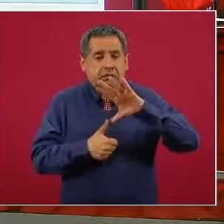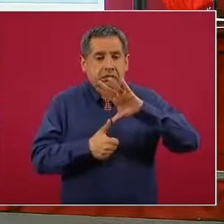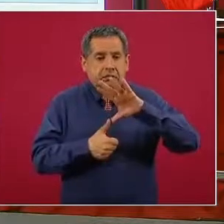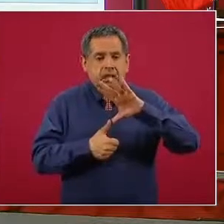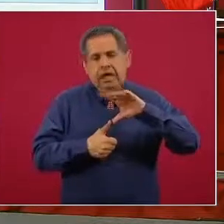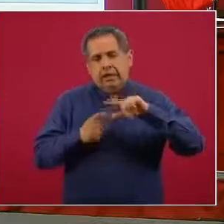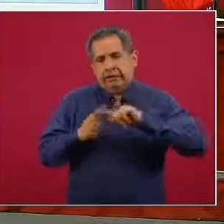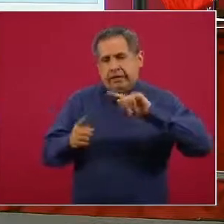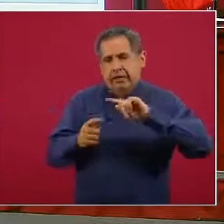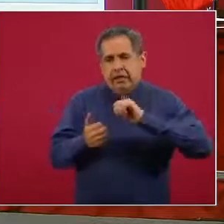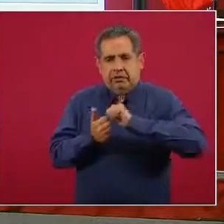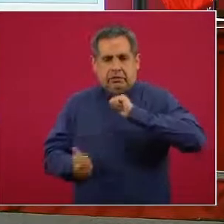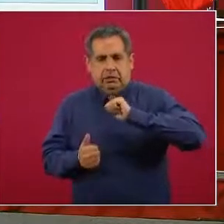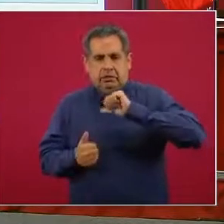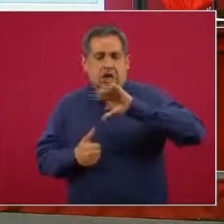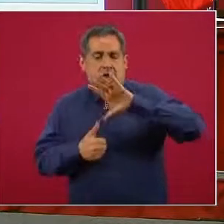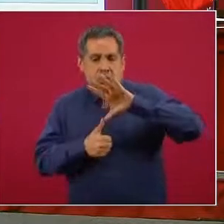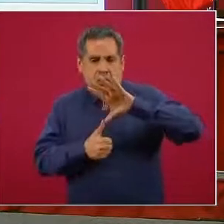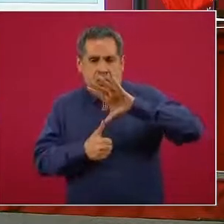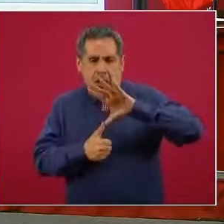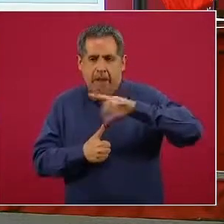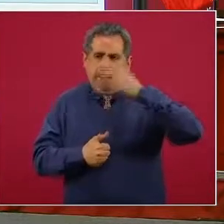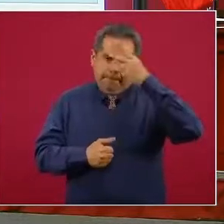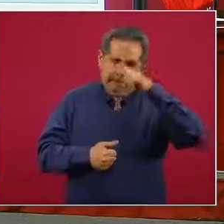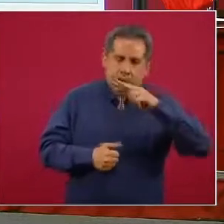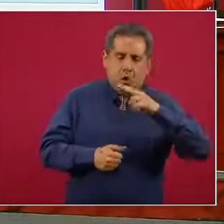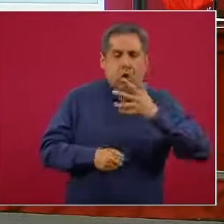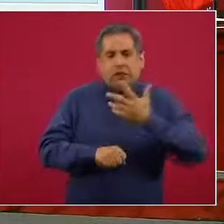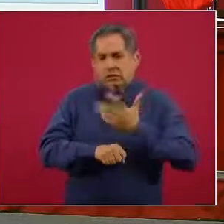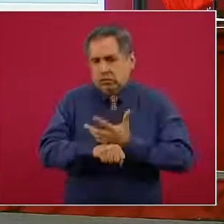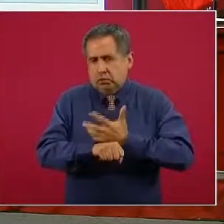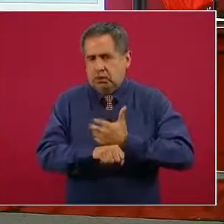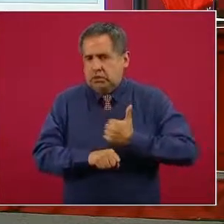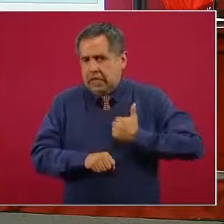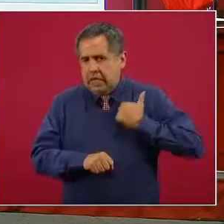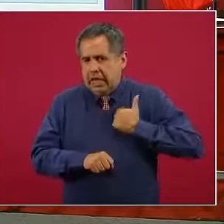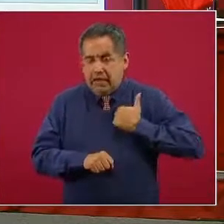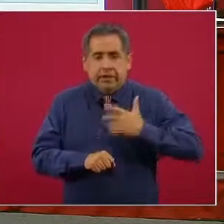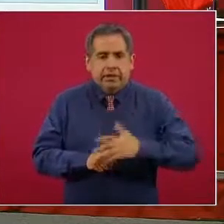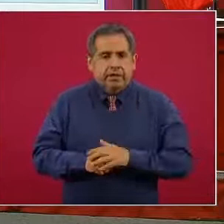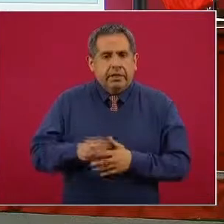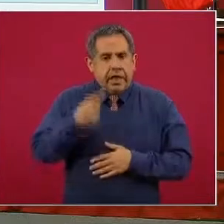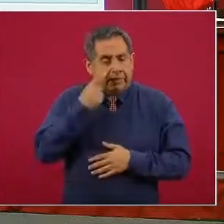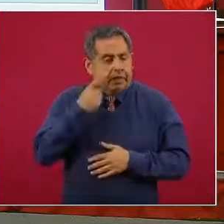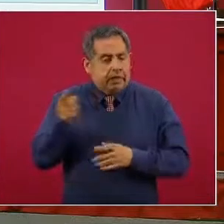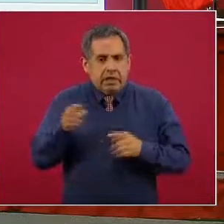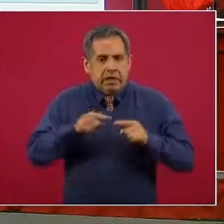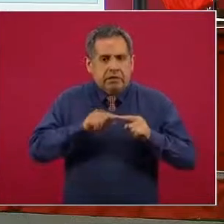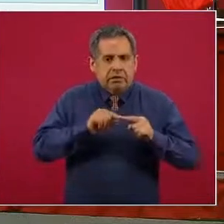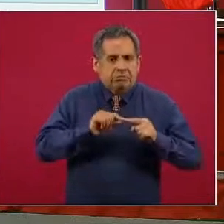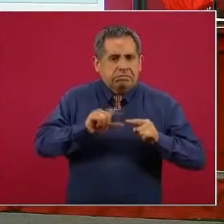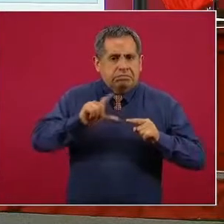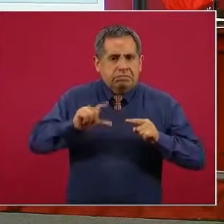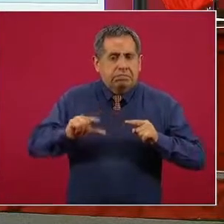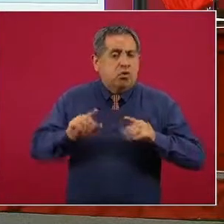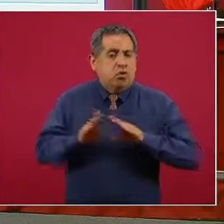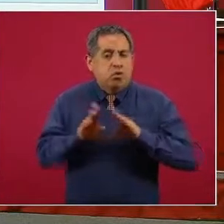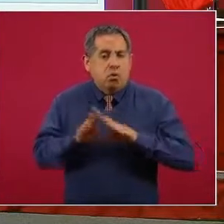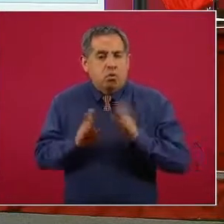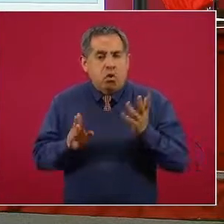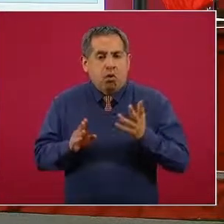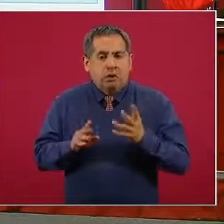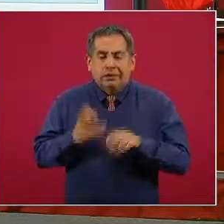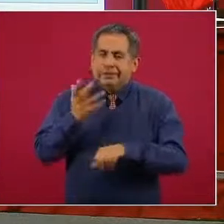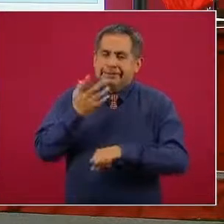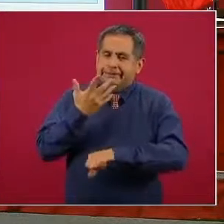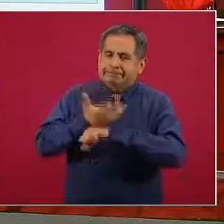y sur. Norte evidentemente es México, Estados Unidos y Canadá, y la forma de la curva está dominada por la curva de